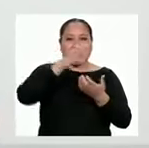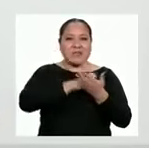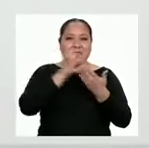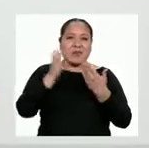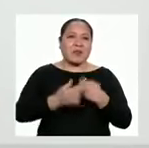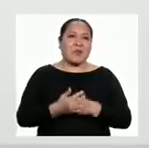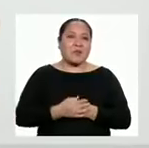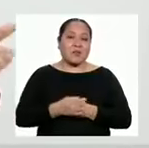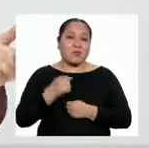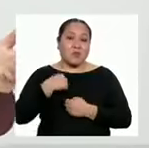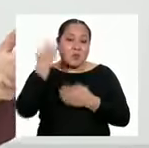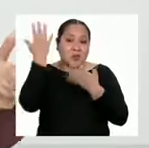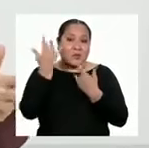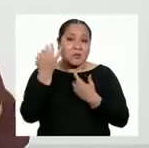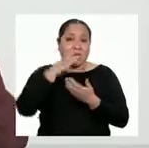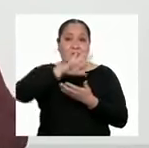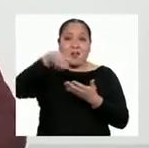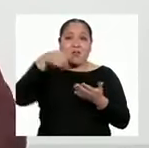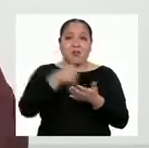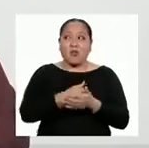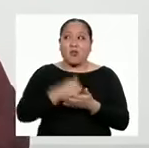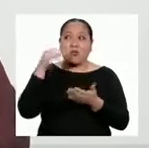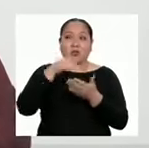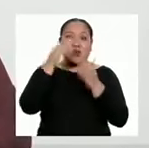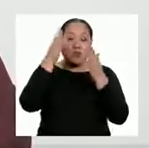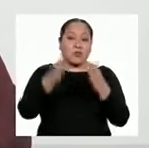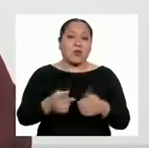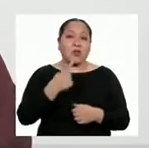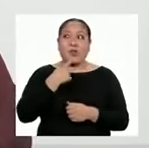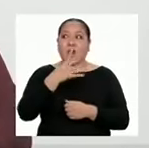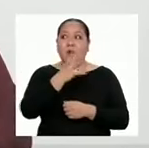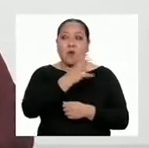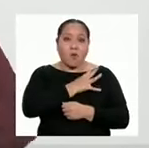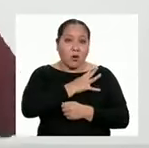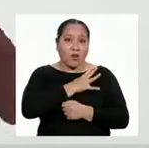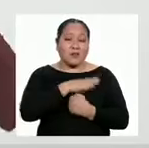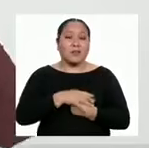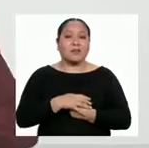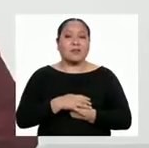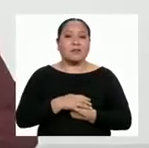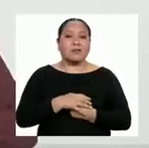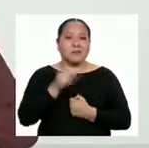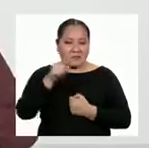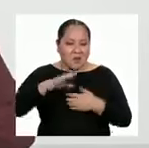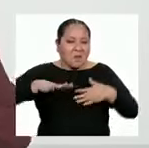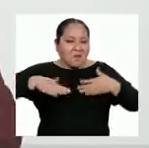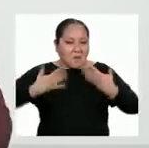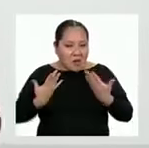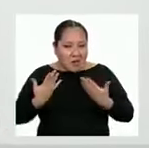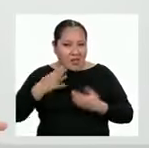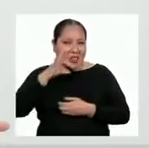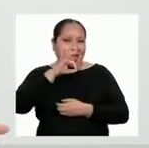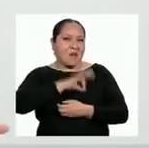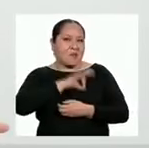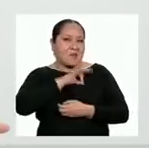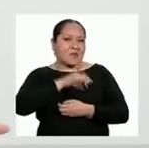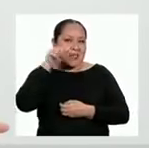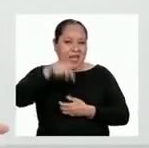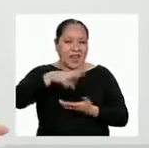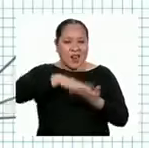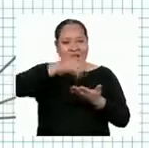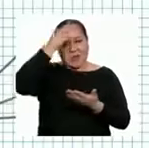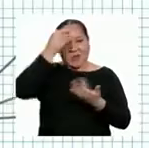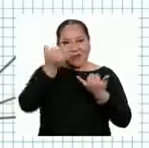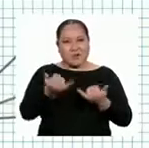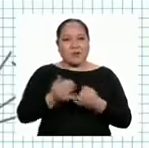programa y espero que todas y todos los estudiantes de cuarto de secundaria le puedan sacar provecho a lo aprendido